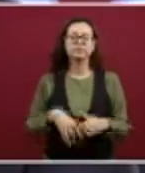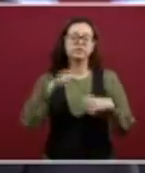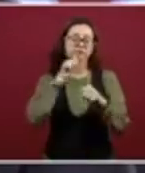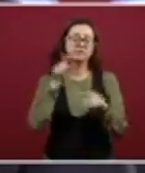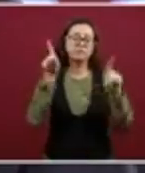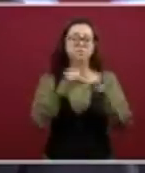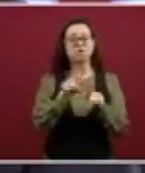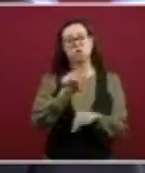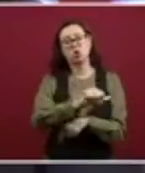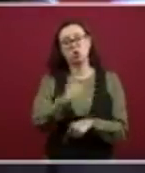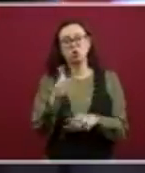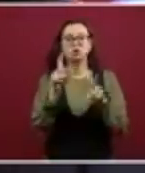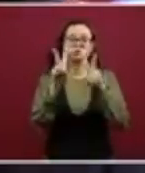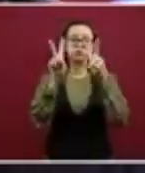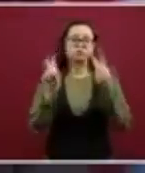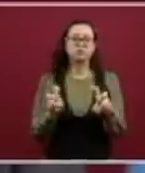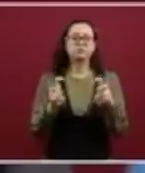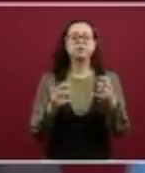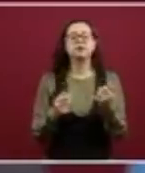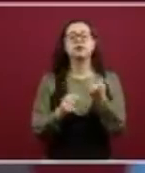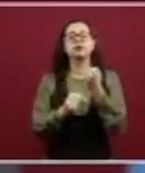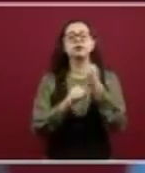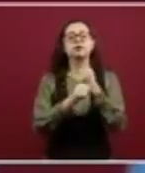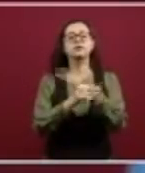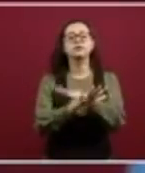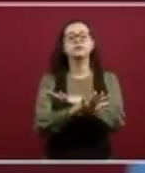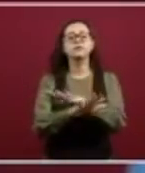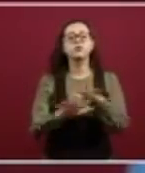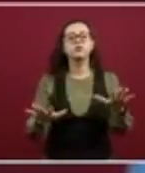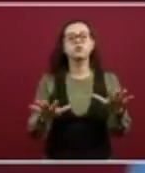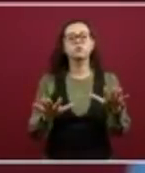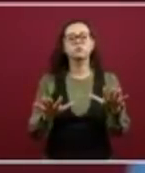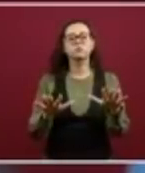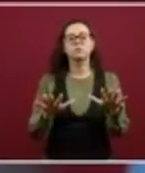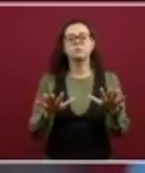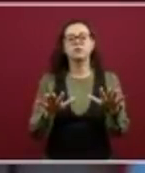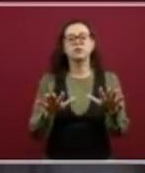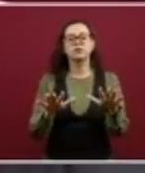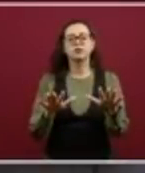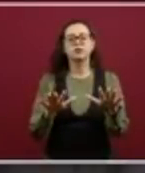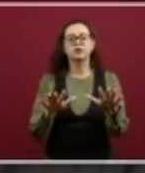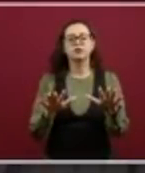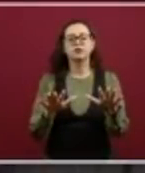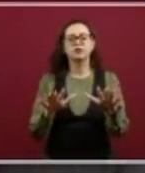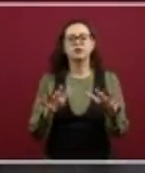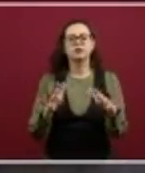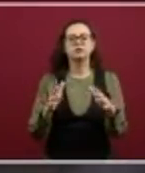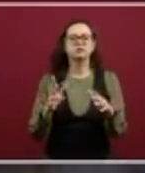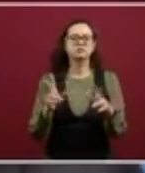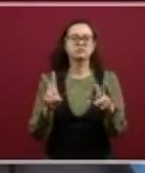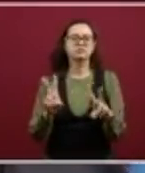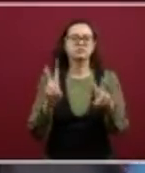a informar sobre un decreto